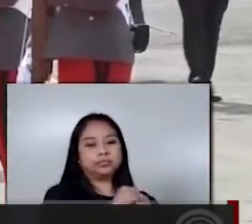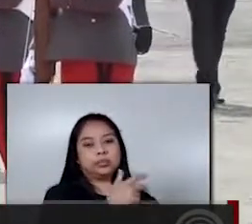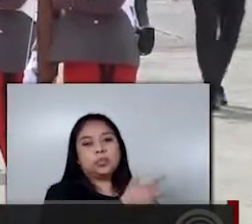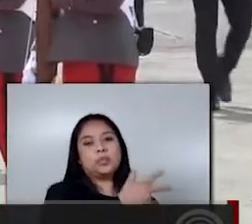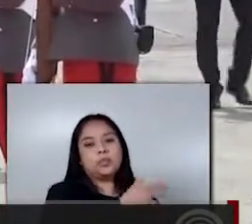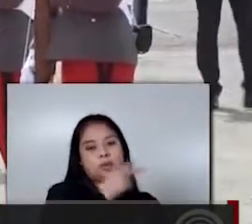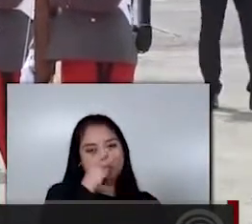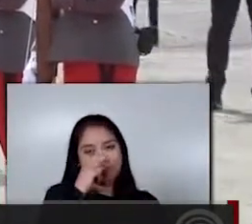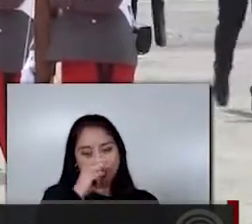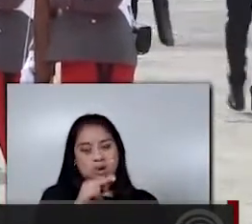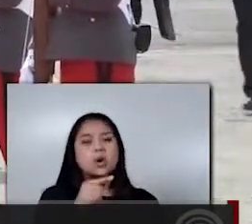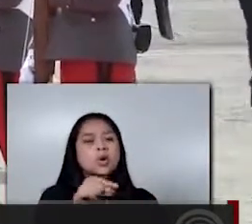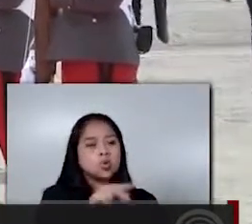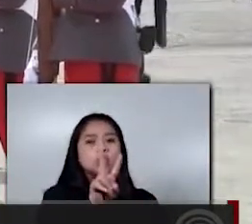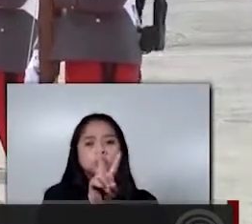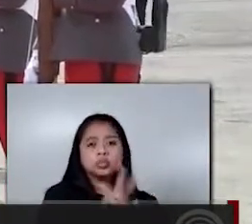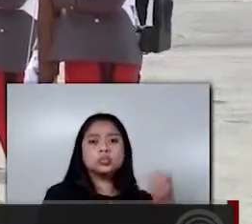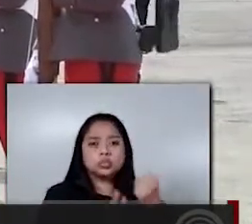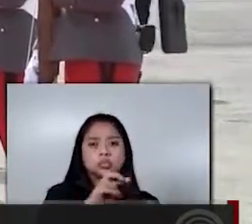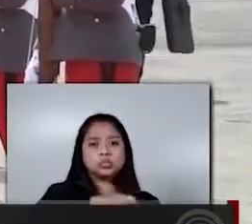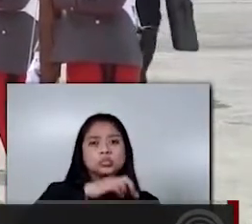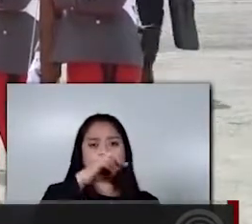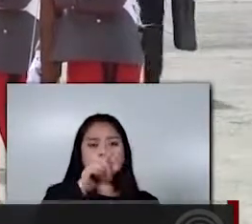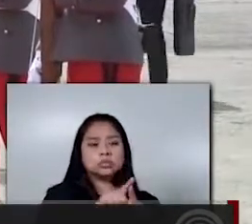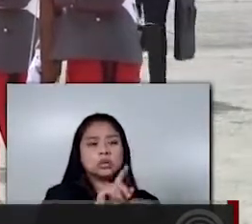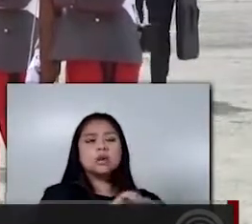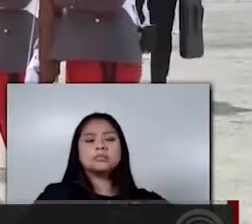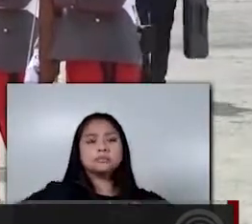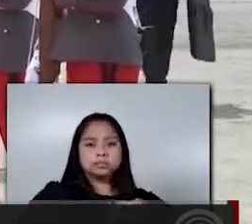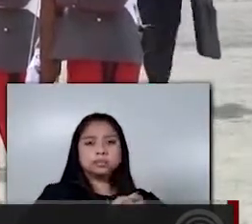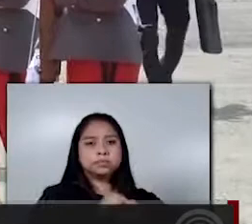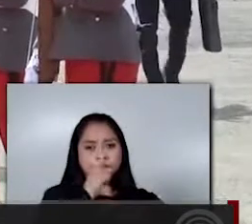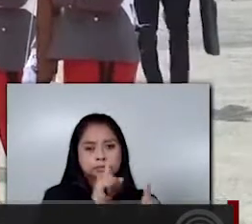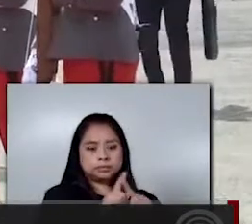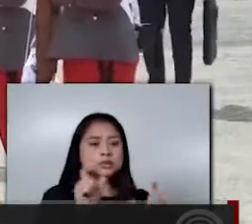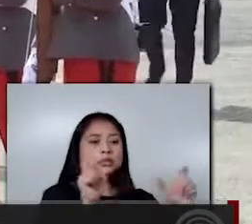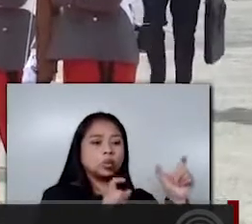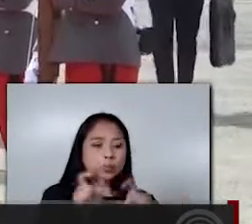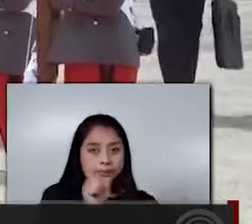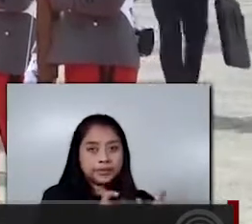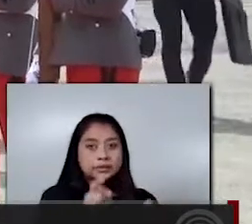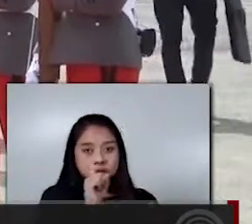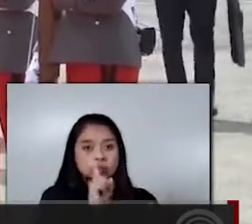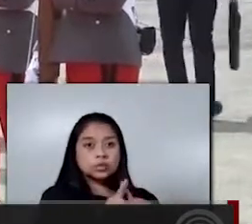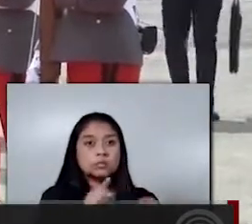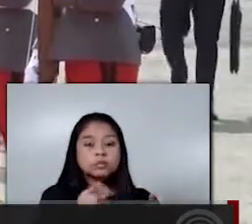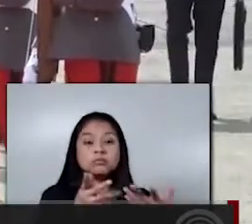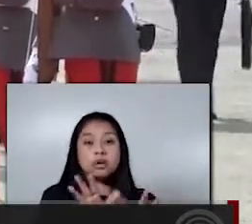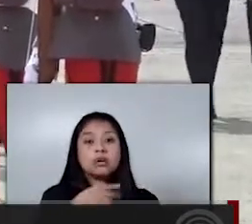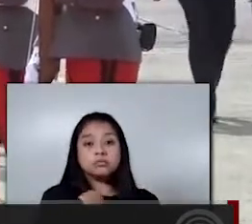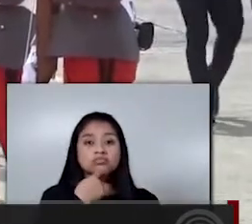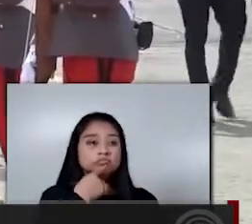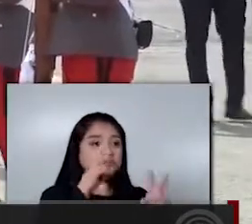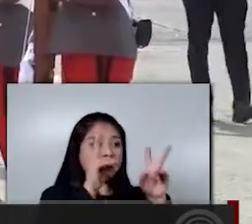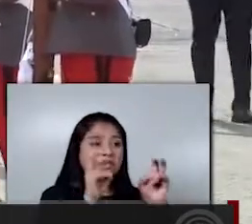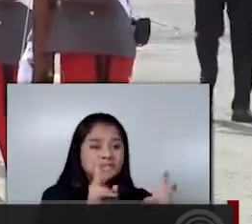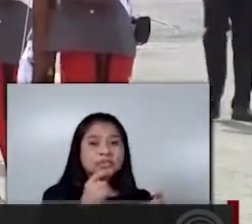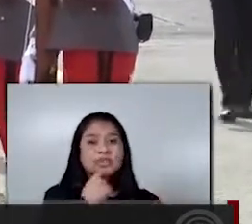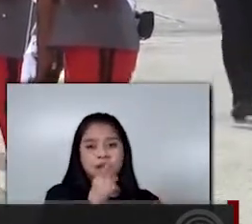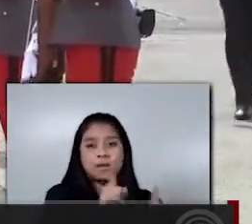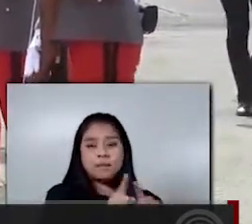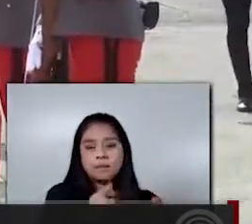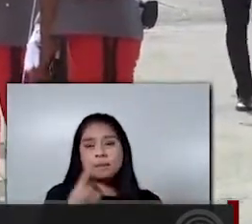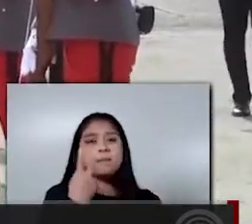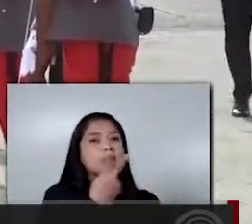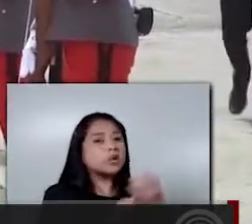noche se tiene previsto que ambos gobernantes realicen el saludo y lectura del comunicado conjunto a los diferentes medios de comunicación. También se tiene contemplado